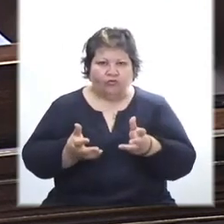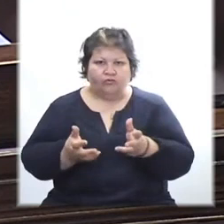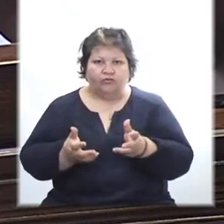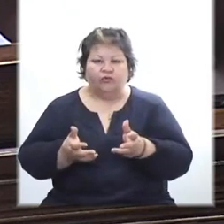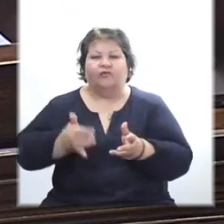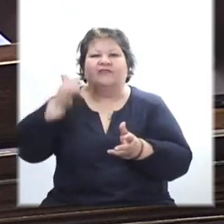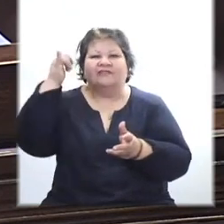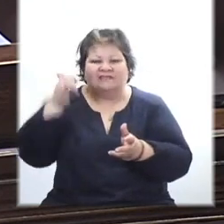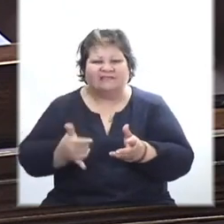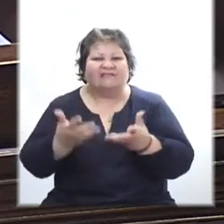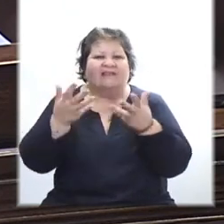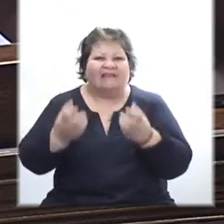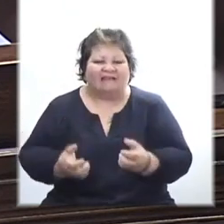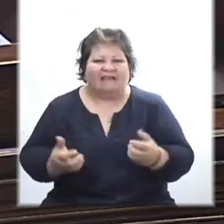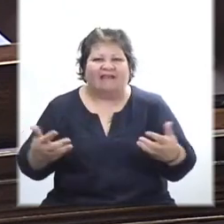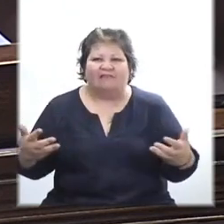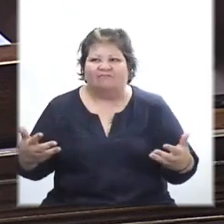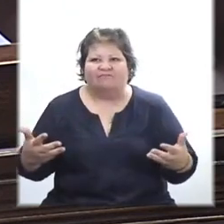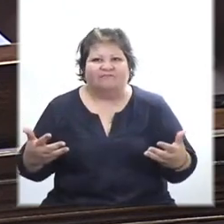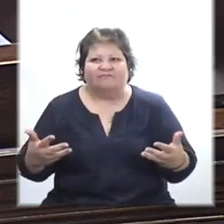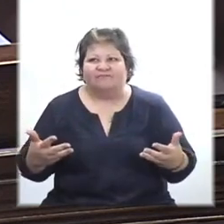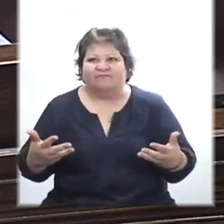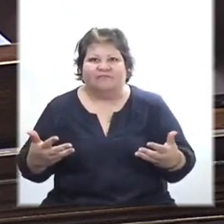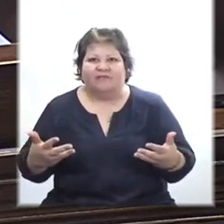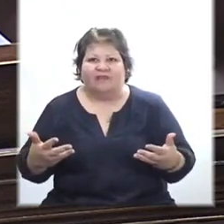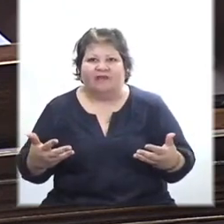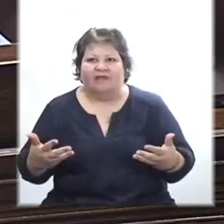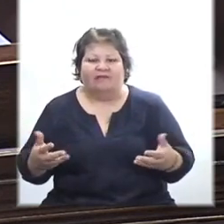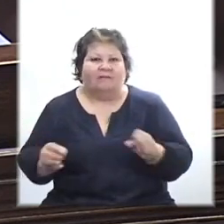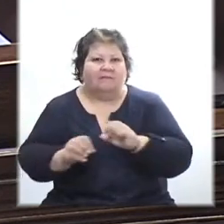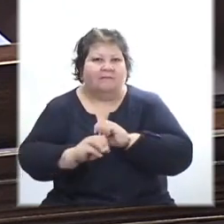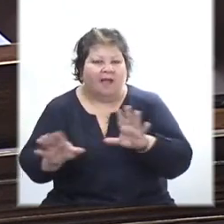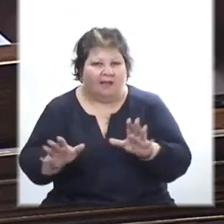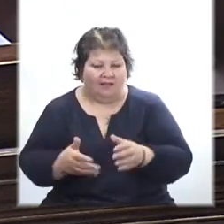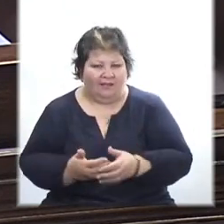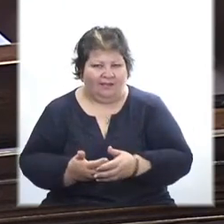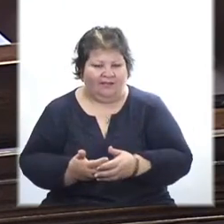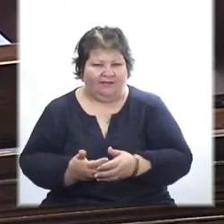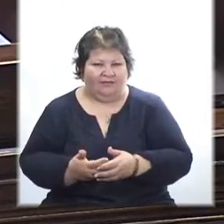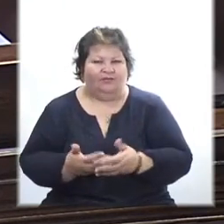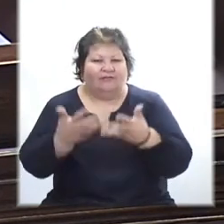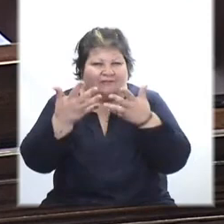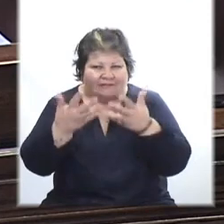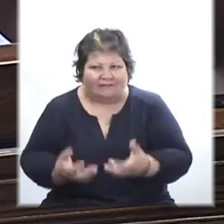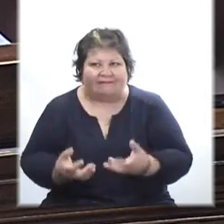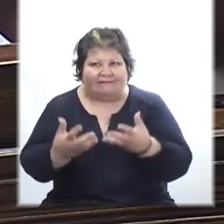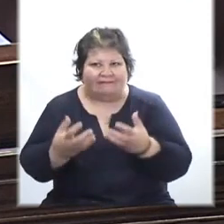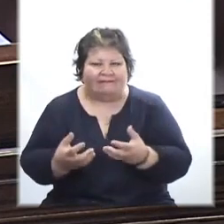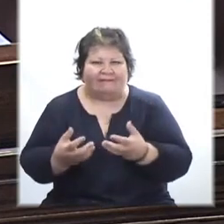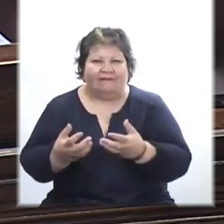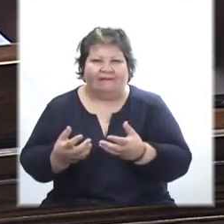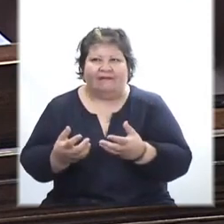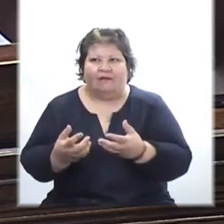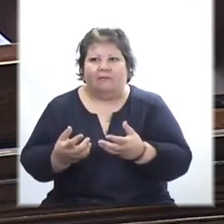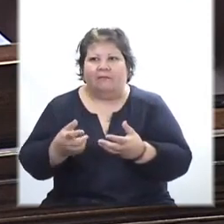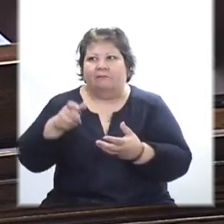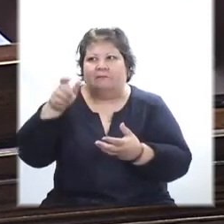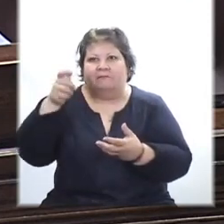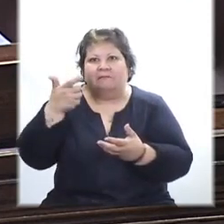intencionales. Creo que eso es muy grave. Creo que, por sobre todo, puede ser que se trate de